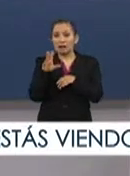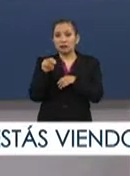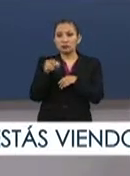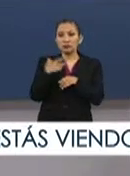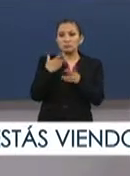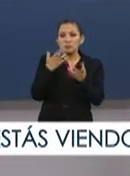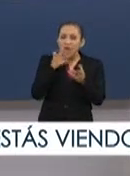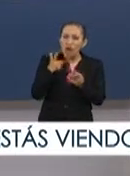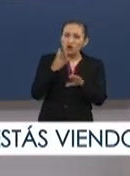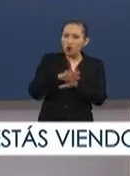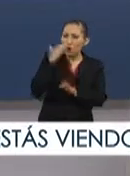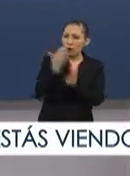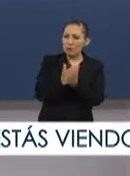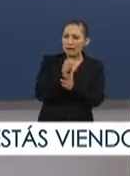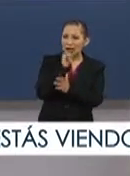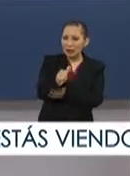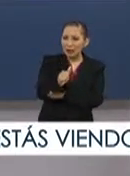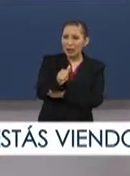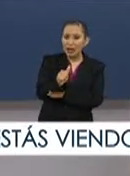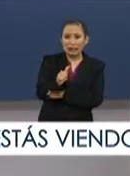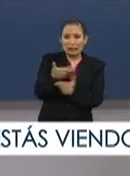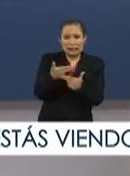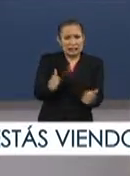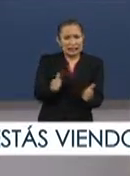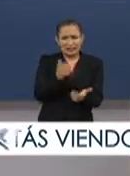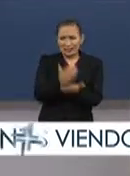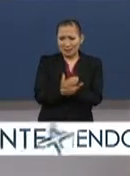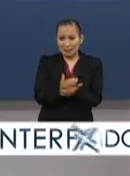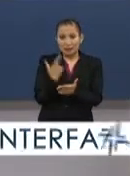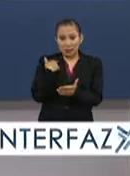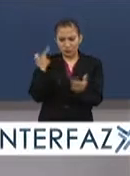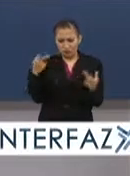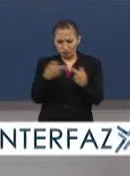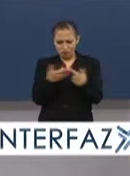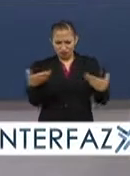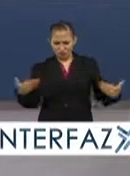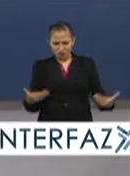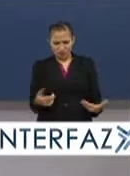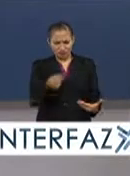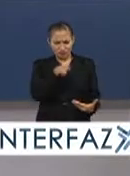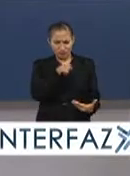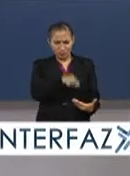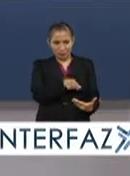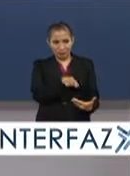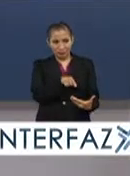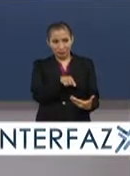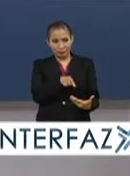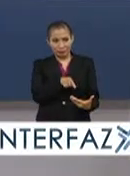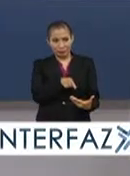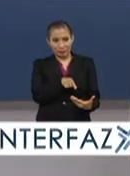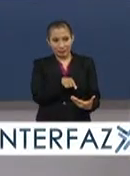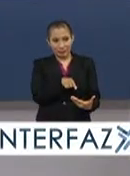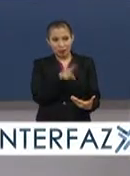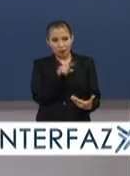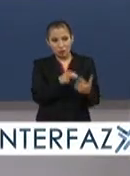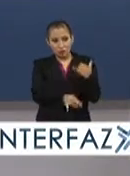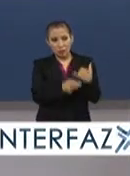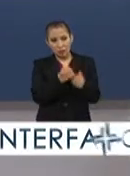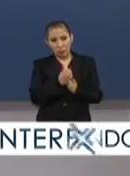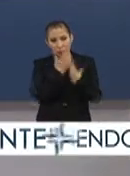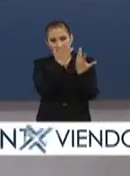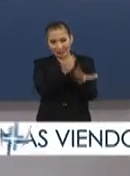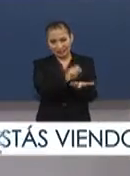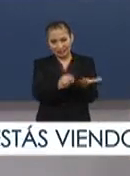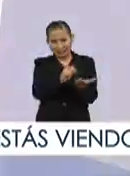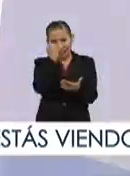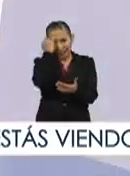terminar nada, nada de terminar. Y si lo contrastamos con algo uno de los últimos poemas que escribió